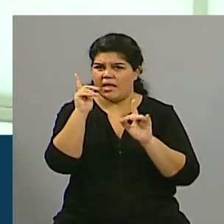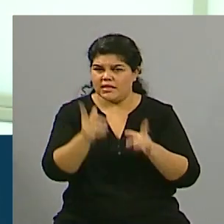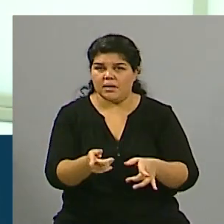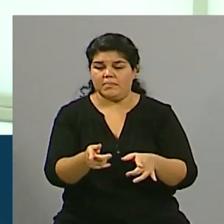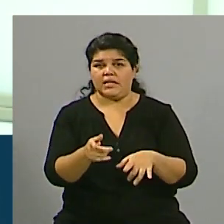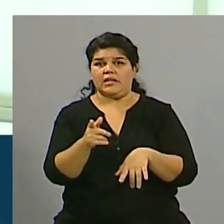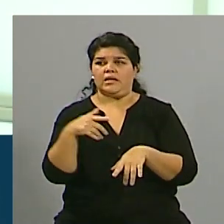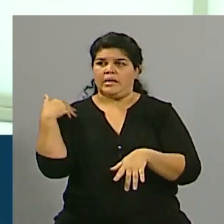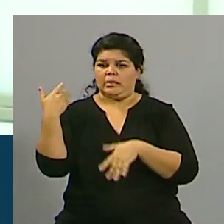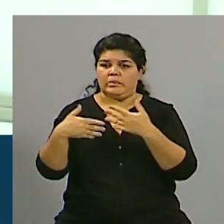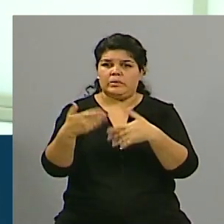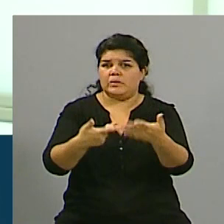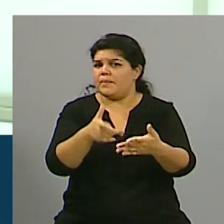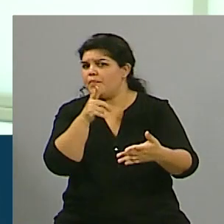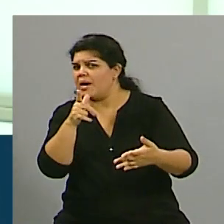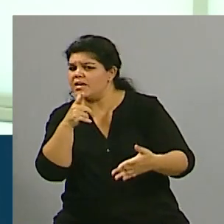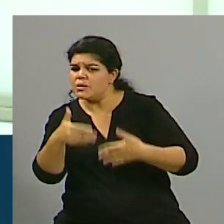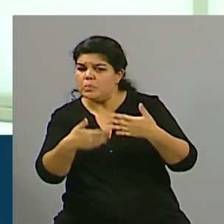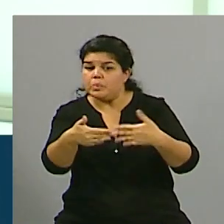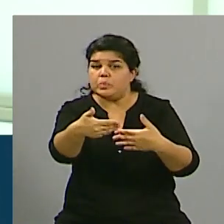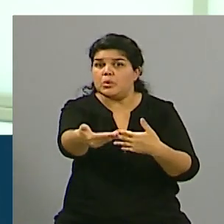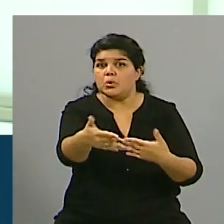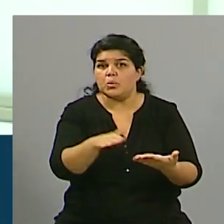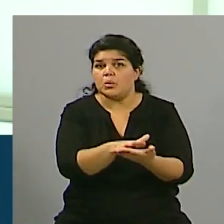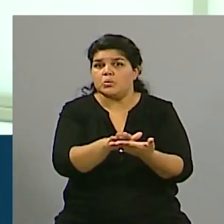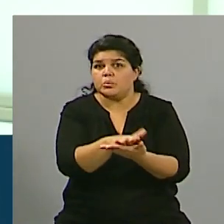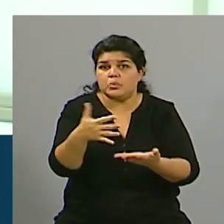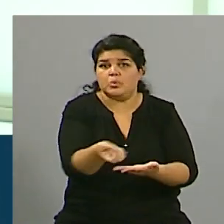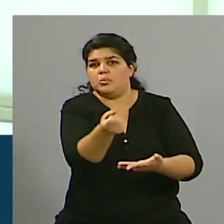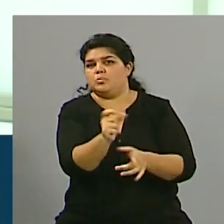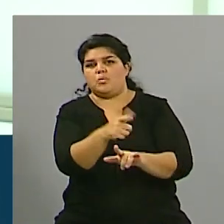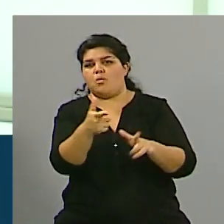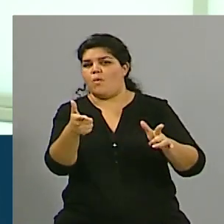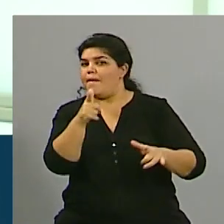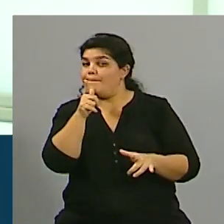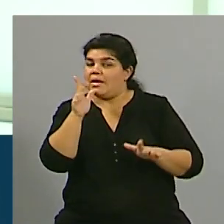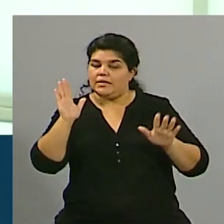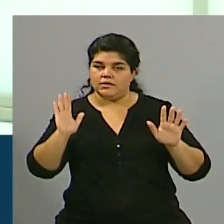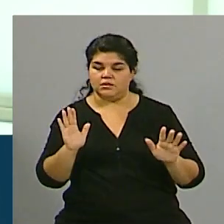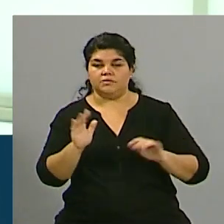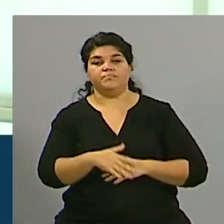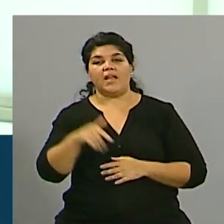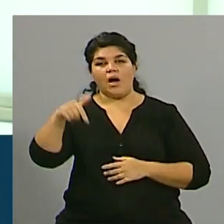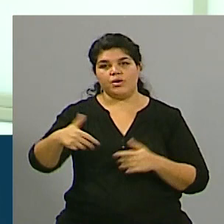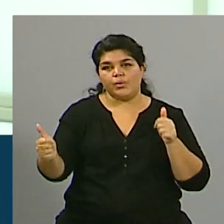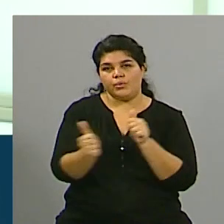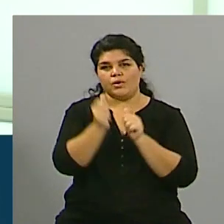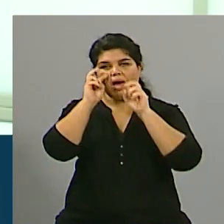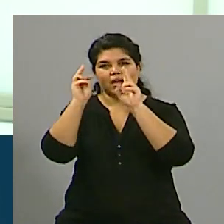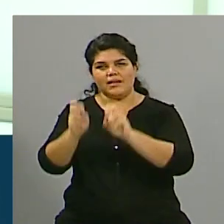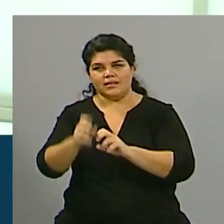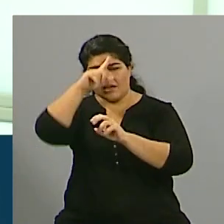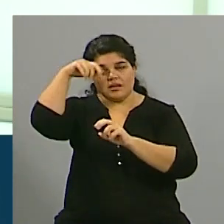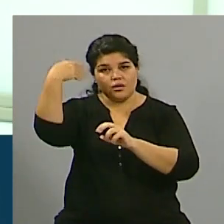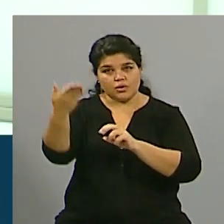al menos en la mirada más cercana, ningún tipo de solución. Vamos a hacerlo con el analista internacional Augusto Grilli